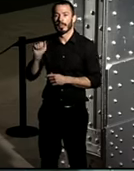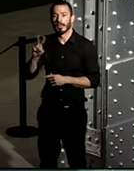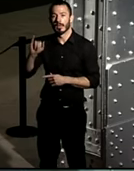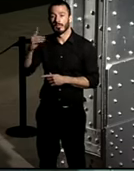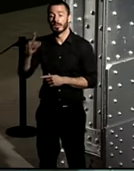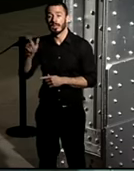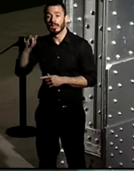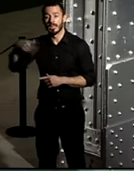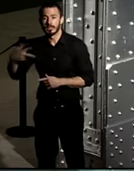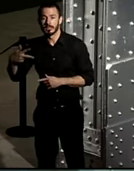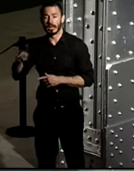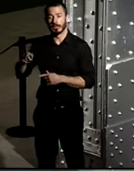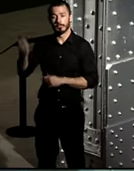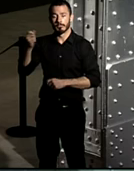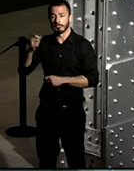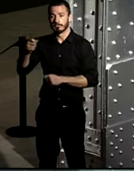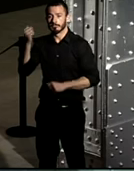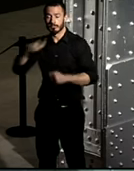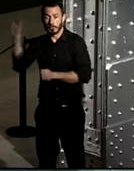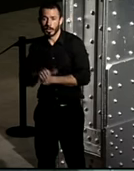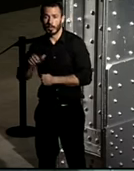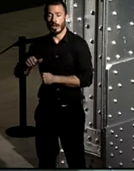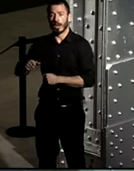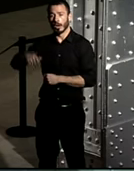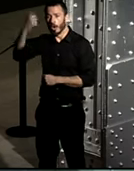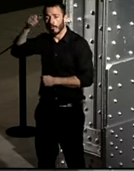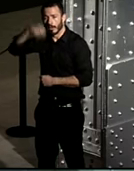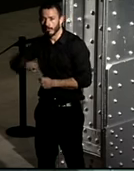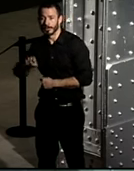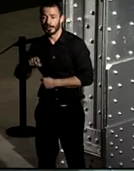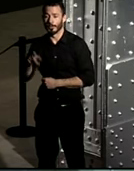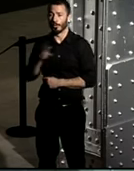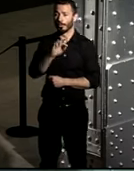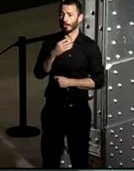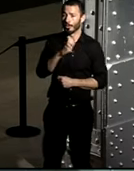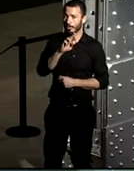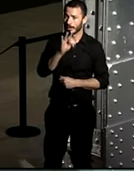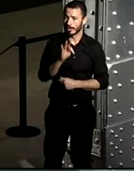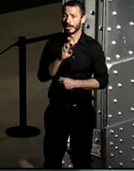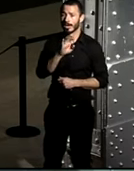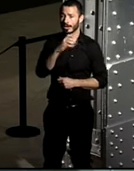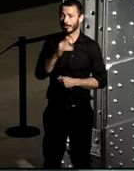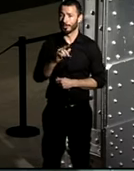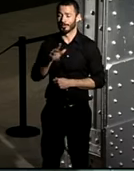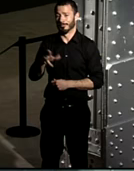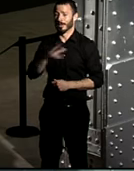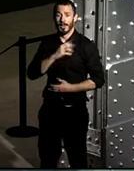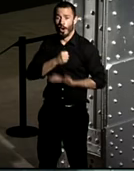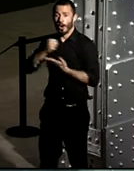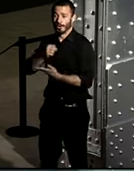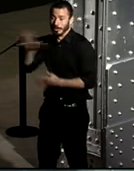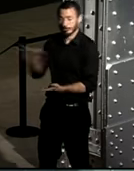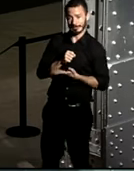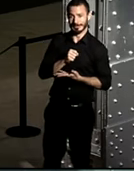y te toca Robert Redford y te quita el Oscar. Pues te aguantas, el año siguiente igual lo hubieras ganado tú, ¿no? No tiene tanta importancia y desde